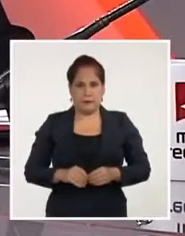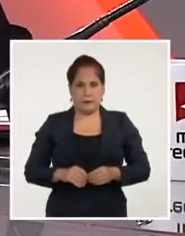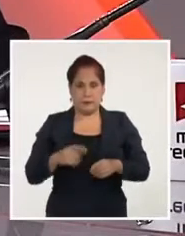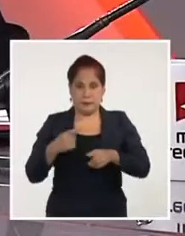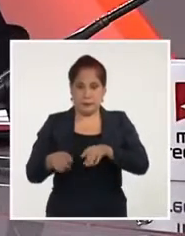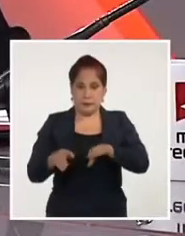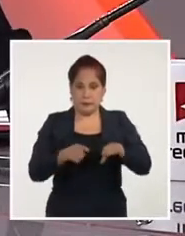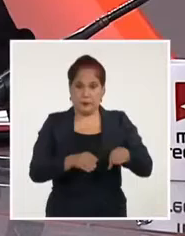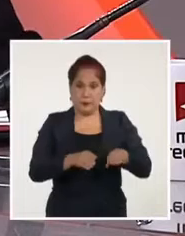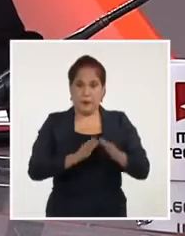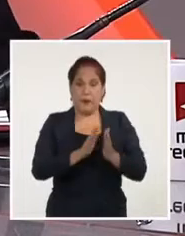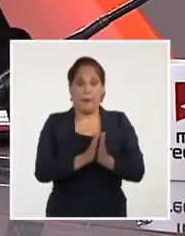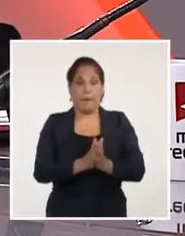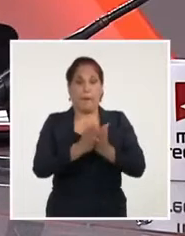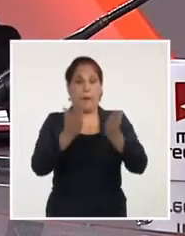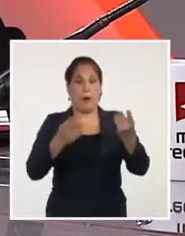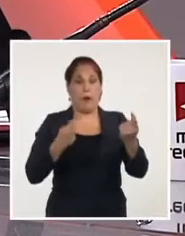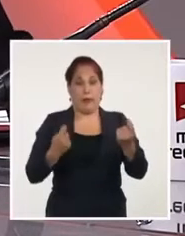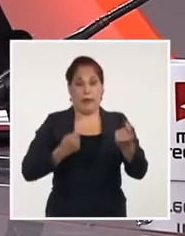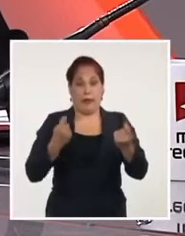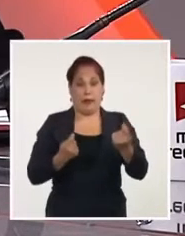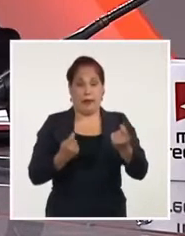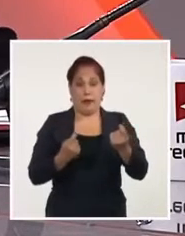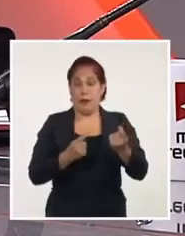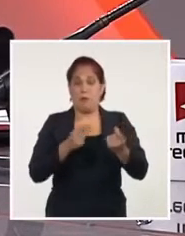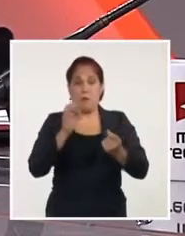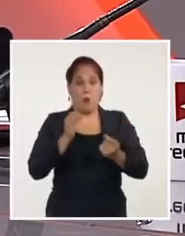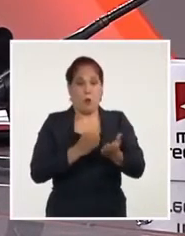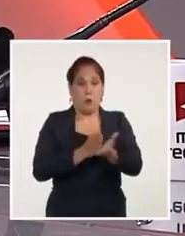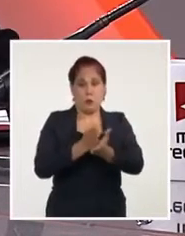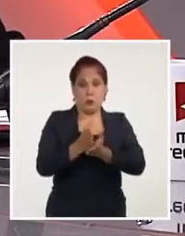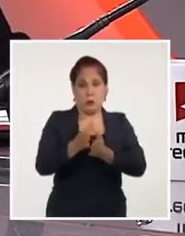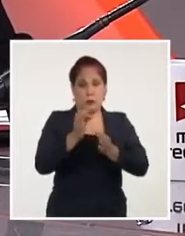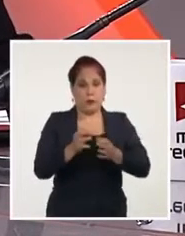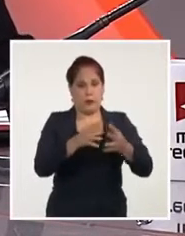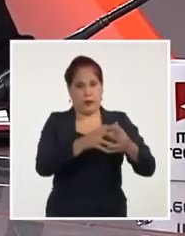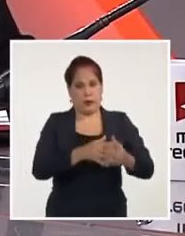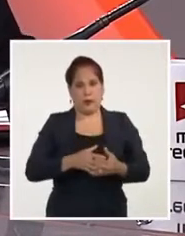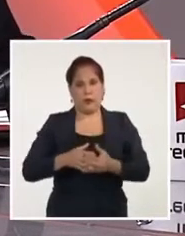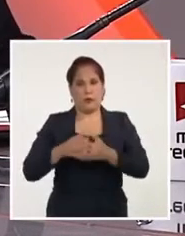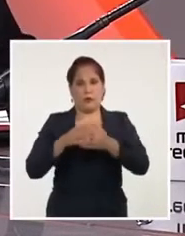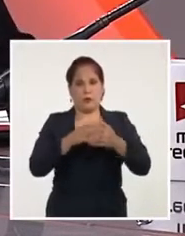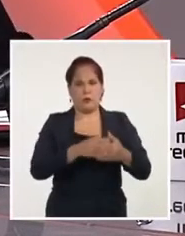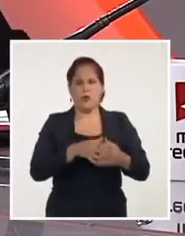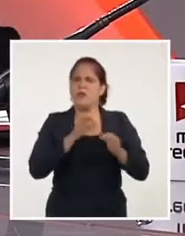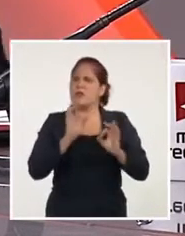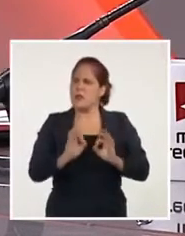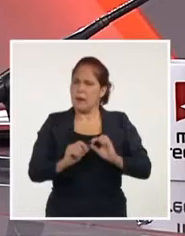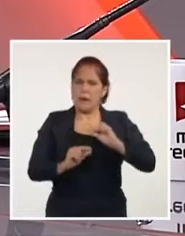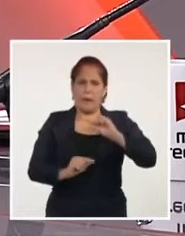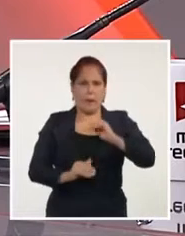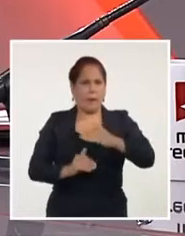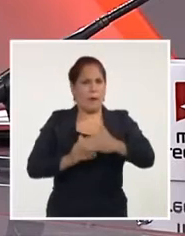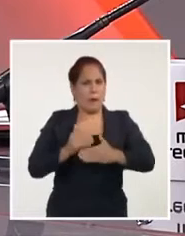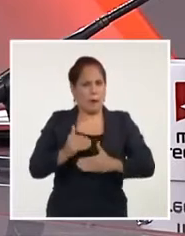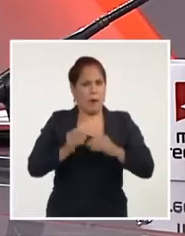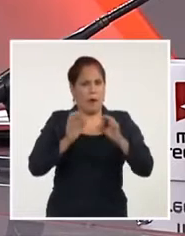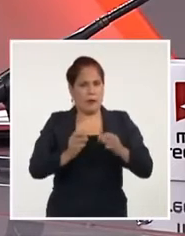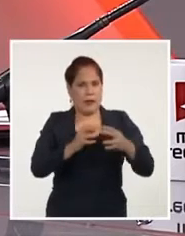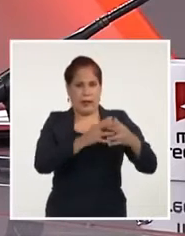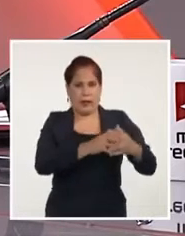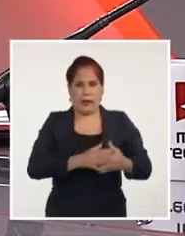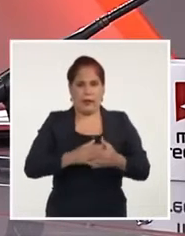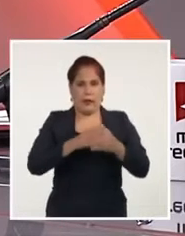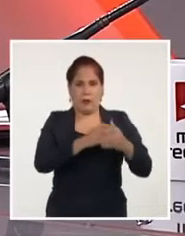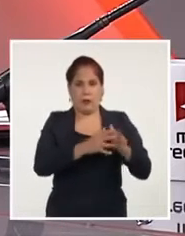Manual de guerra no convencional del Ejército de los Estados Unidos. Al pie de la letra se siguen cada uno de estos procesos que han tenido lugar